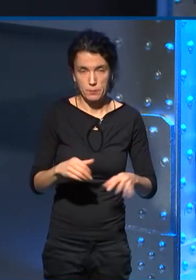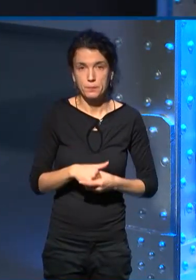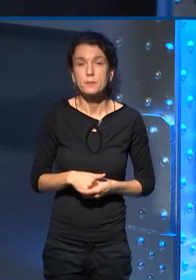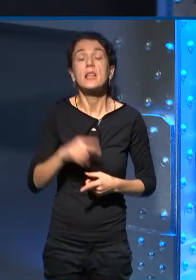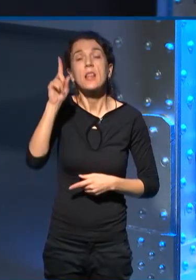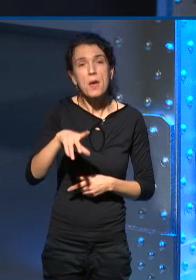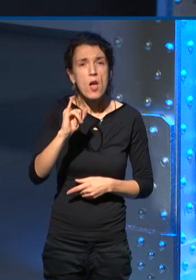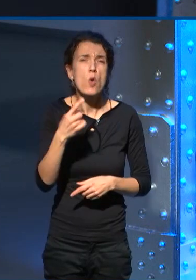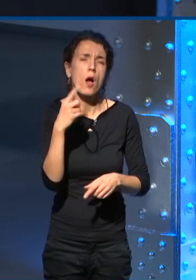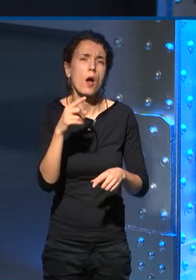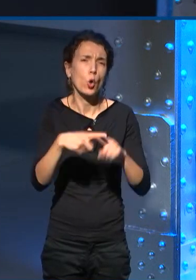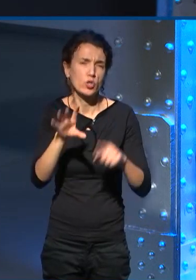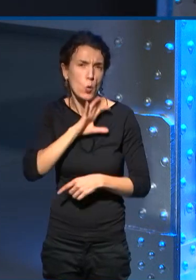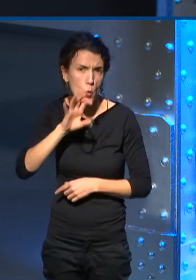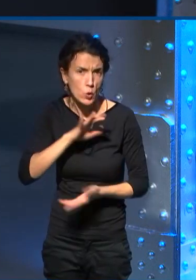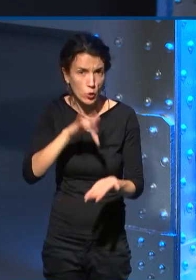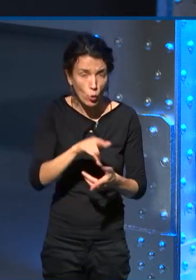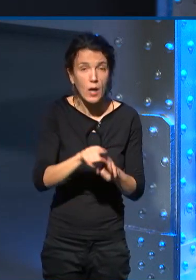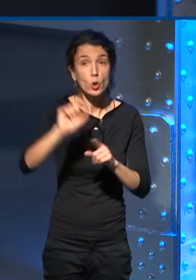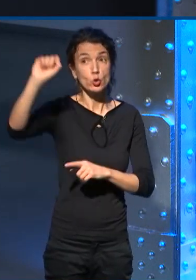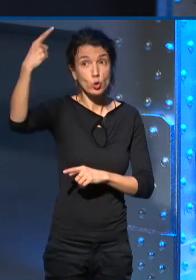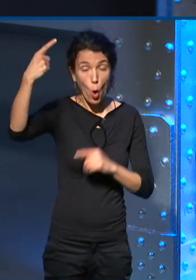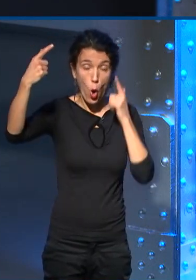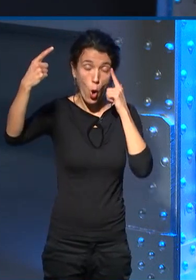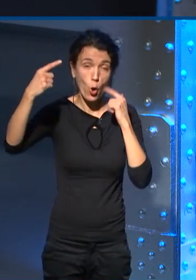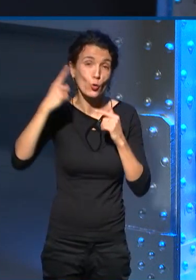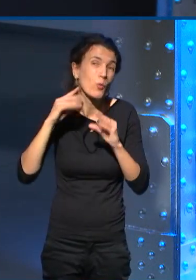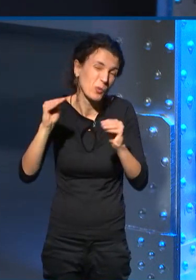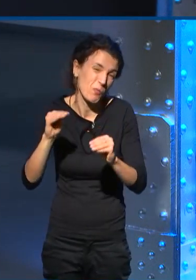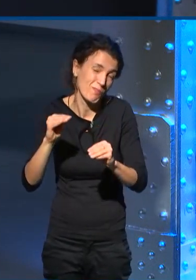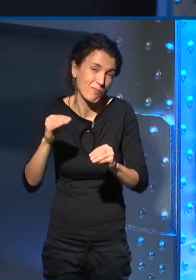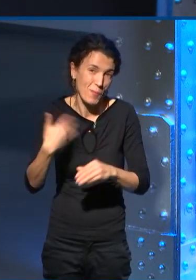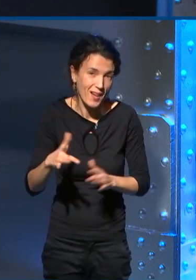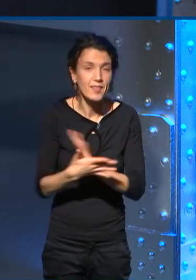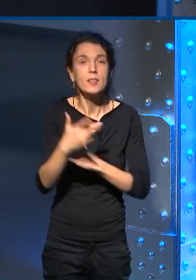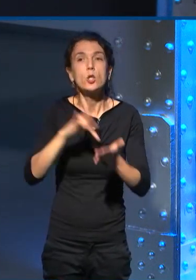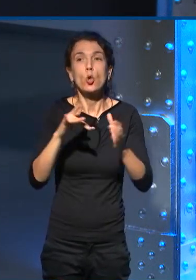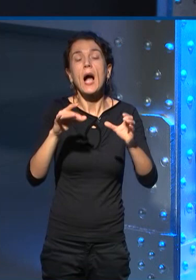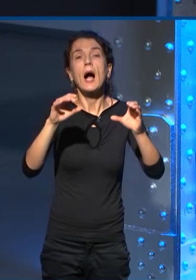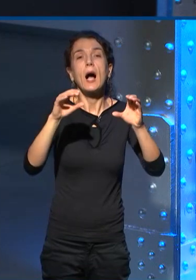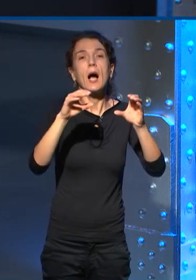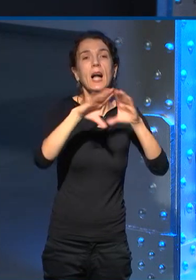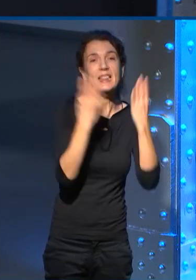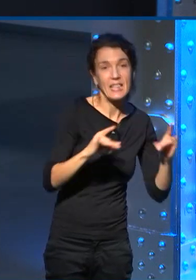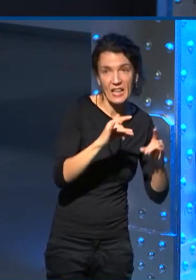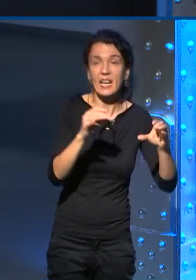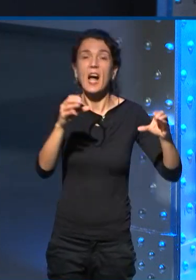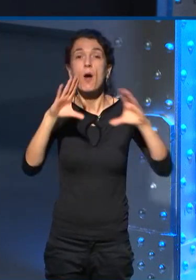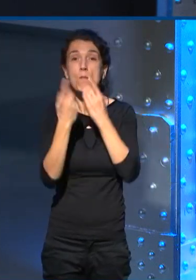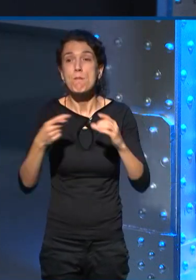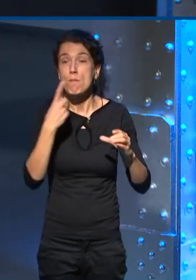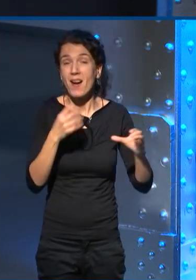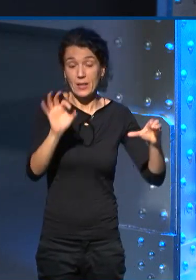Hay también alguna cosa curiosa. ¿Qué sucede cuando el Sol tiene la mala costumbre de vez en cuando ponerse entre Marte y la Tierra? ¿Y entonces qué hacemos